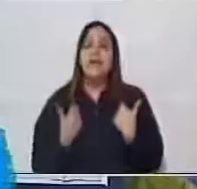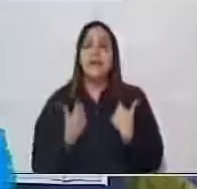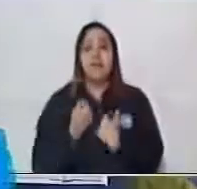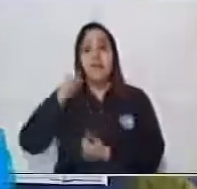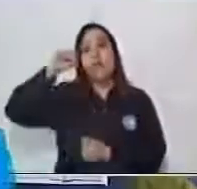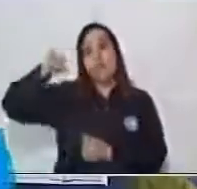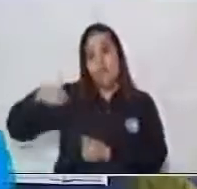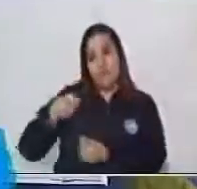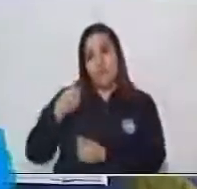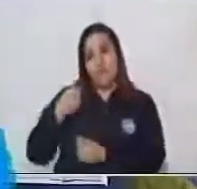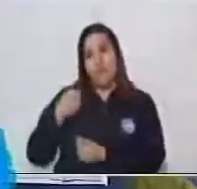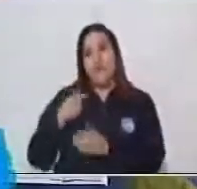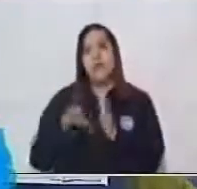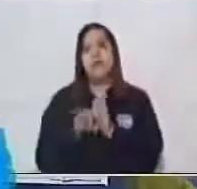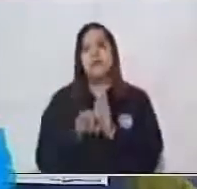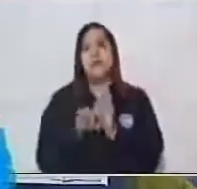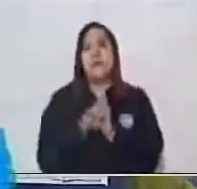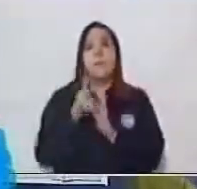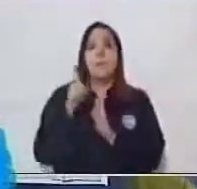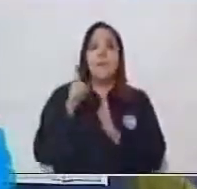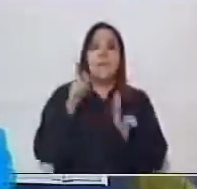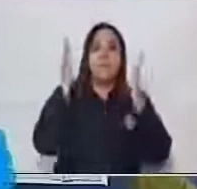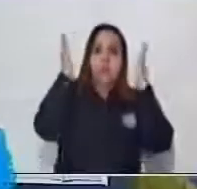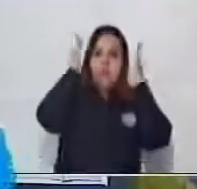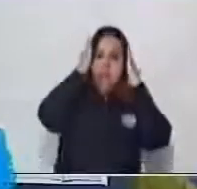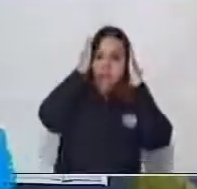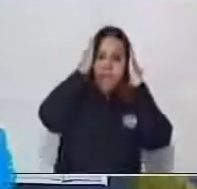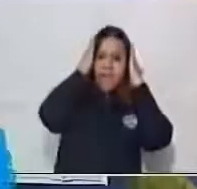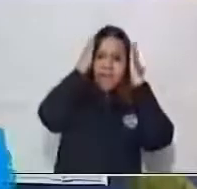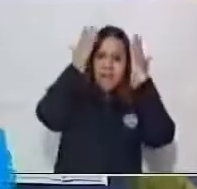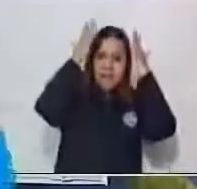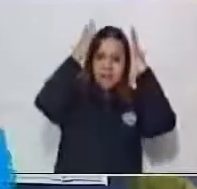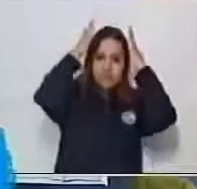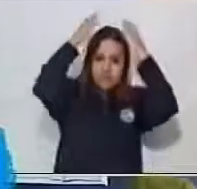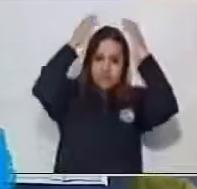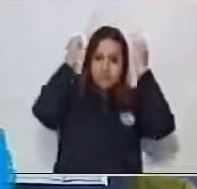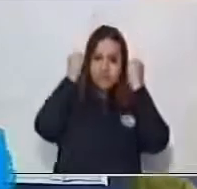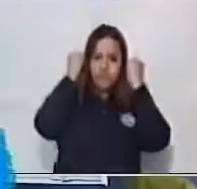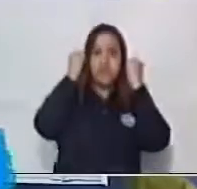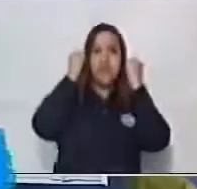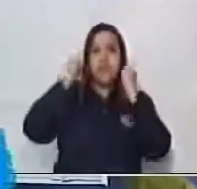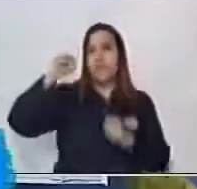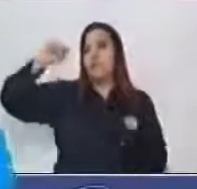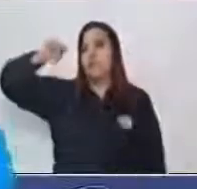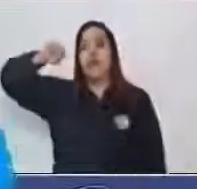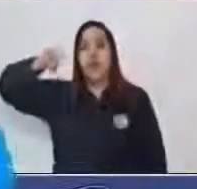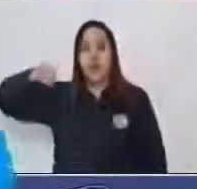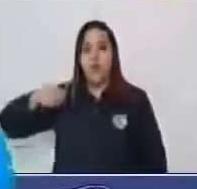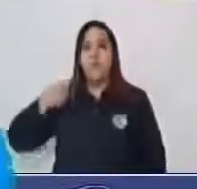coma. Sobre la cabeza llevaba el casco. En los pies,